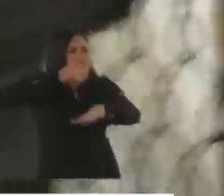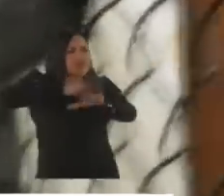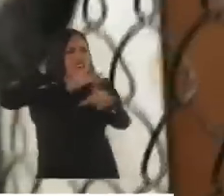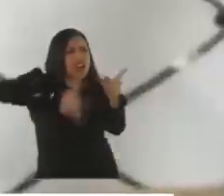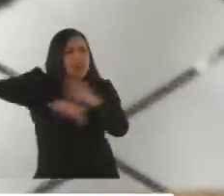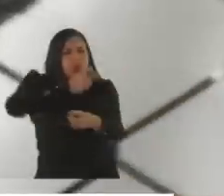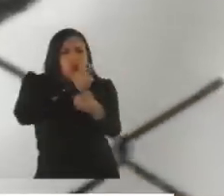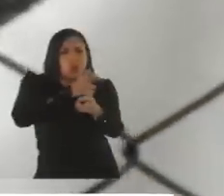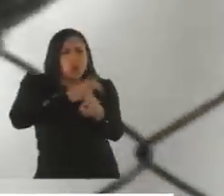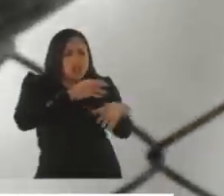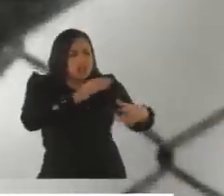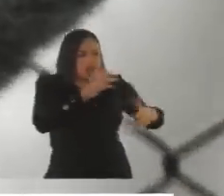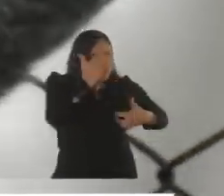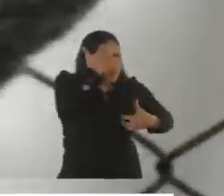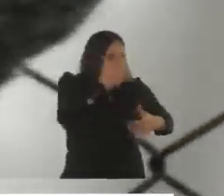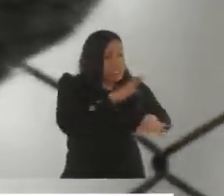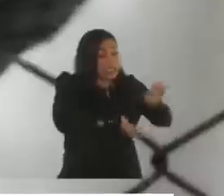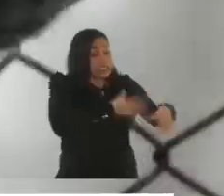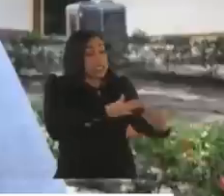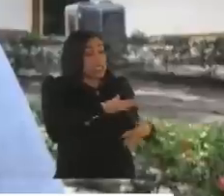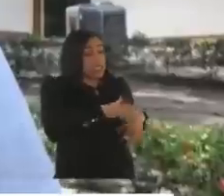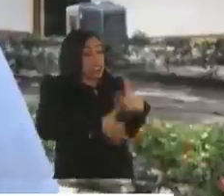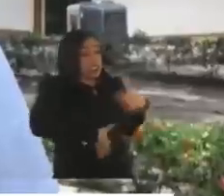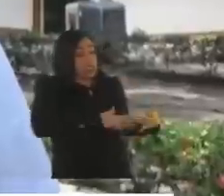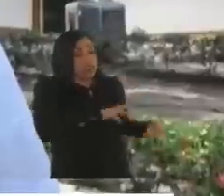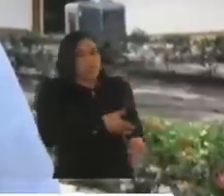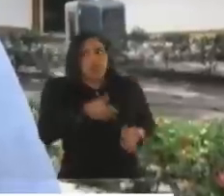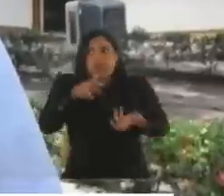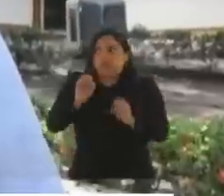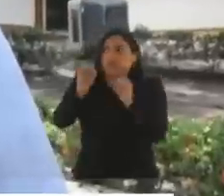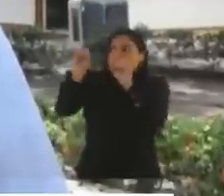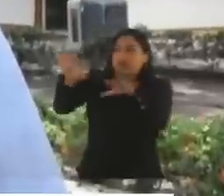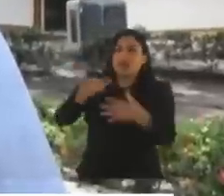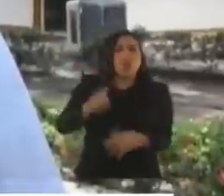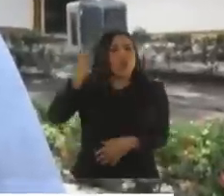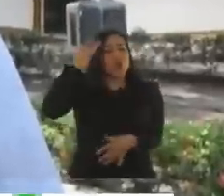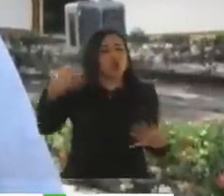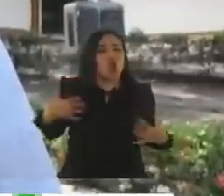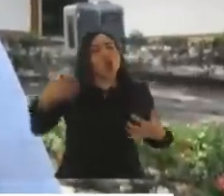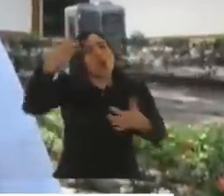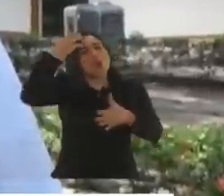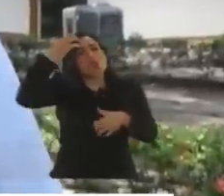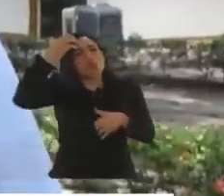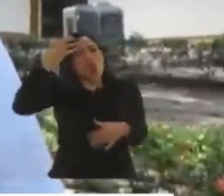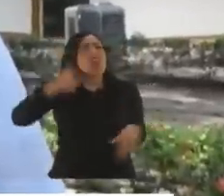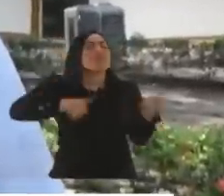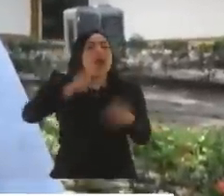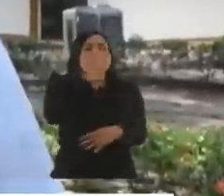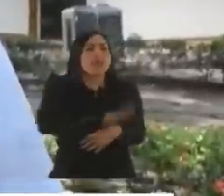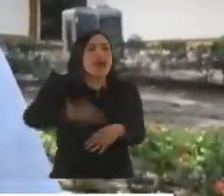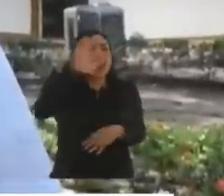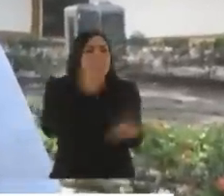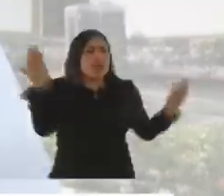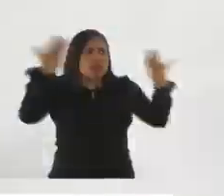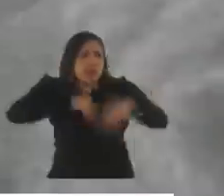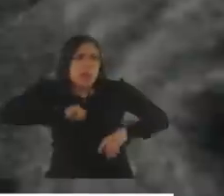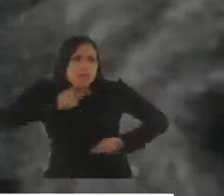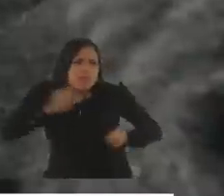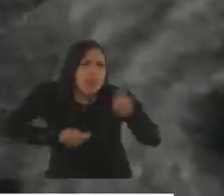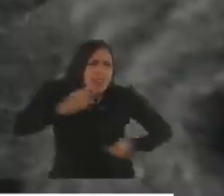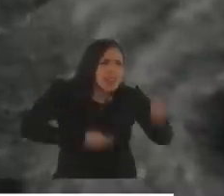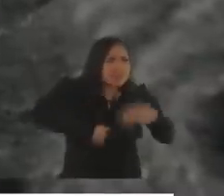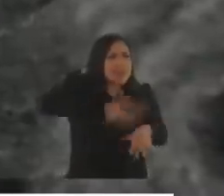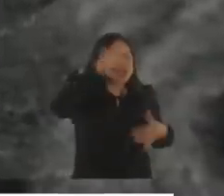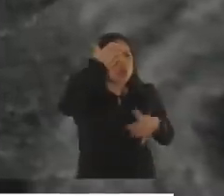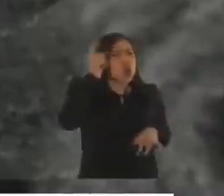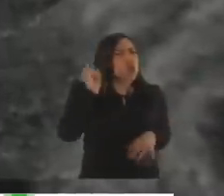ambientales del Huila y lo entregaron. Los monos son uno de los grupos taxonómicos más traficados en Colombia. Esto creemos se